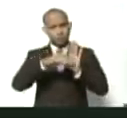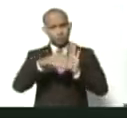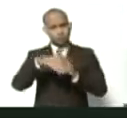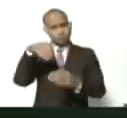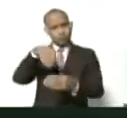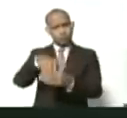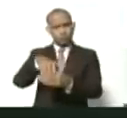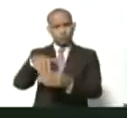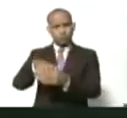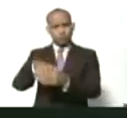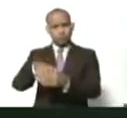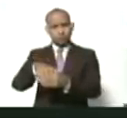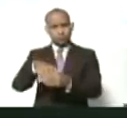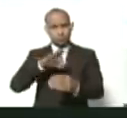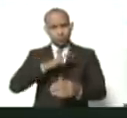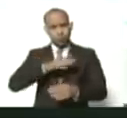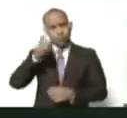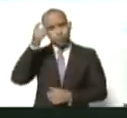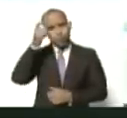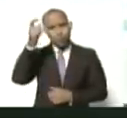pueblo.